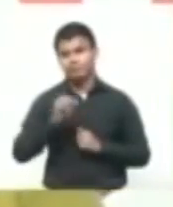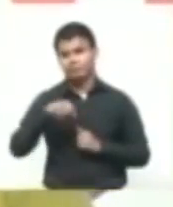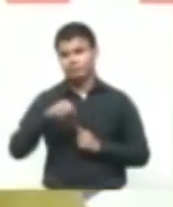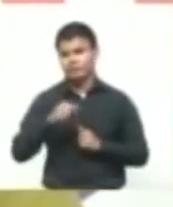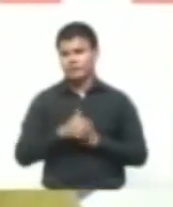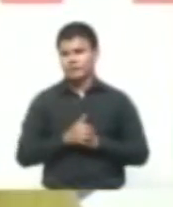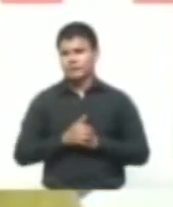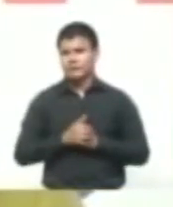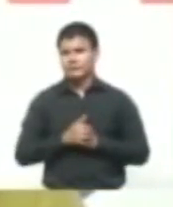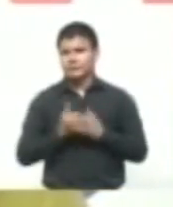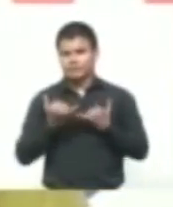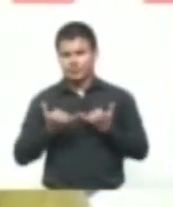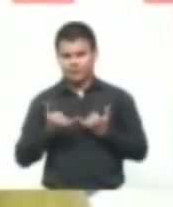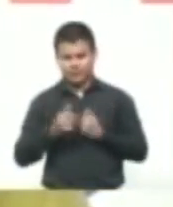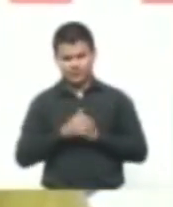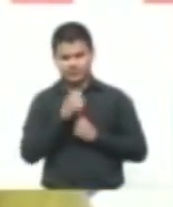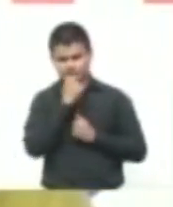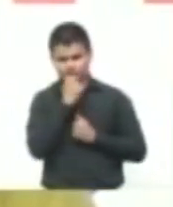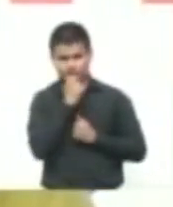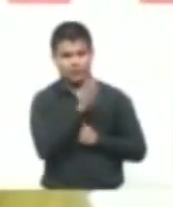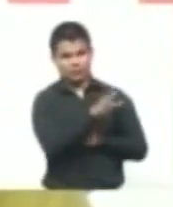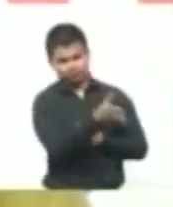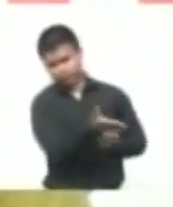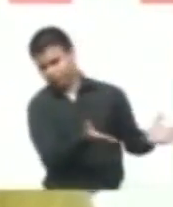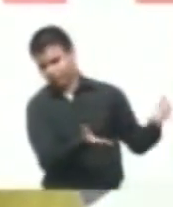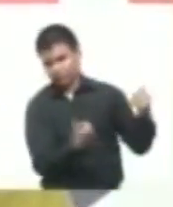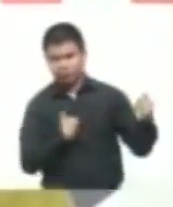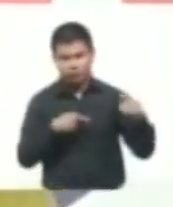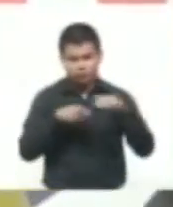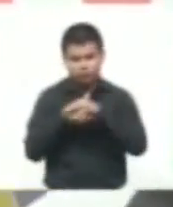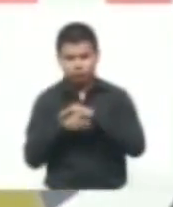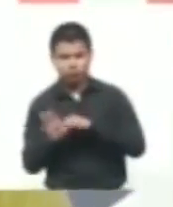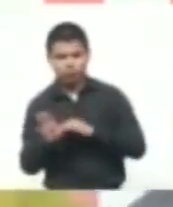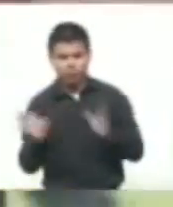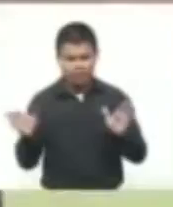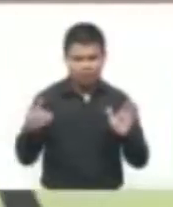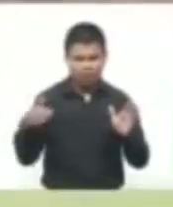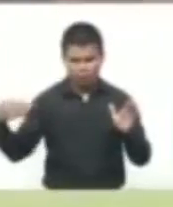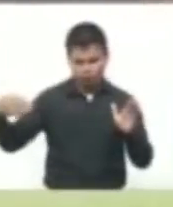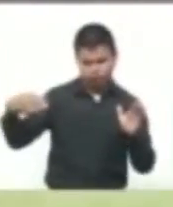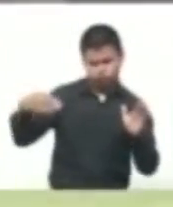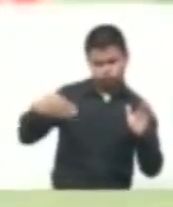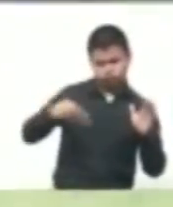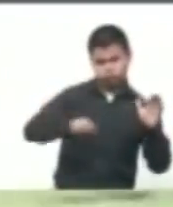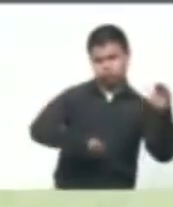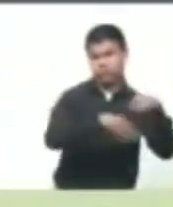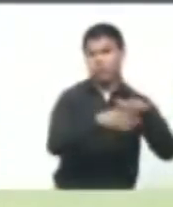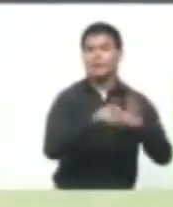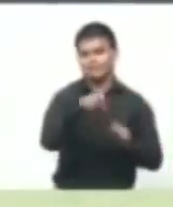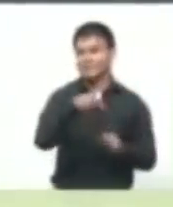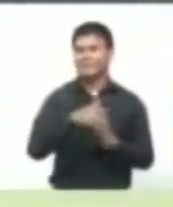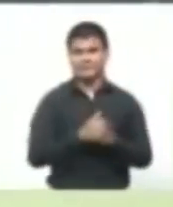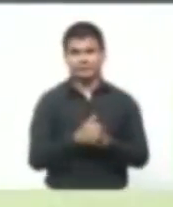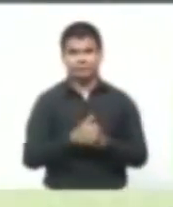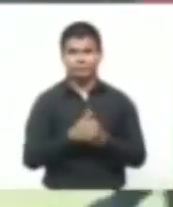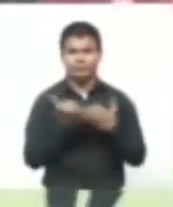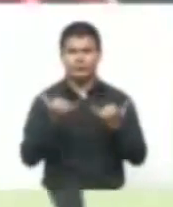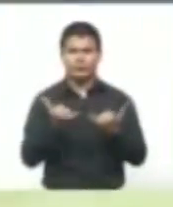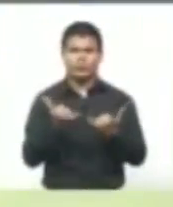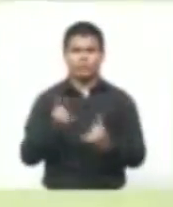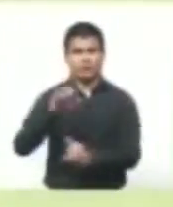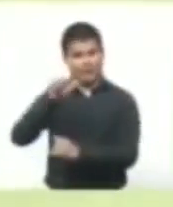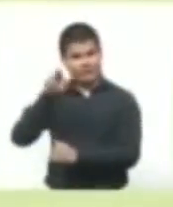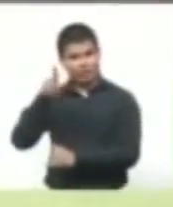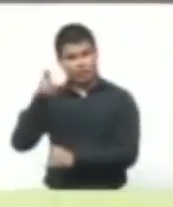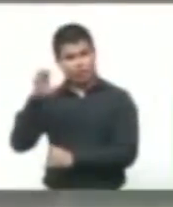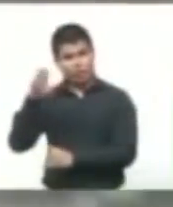entrado, me ha dado la sorpresa, las diagonales. Estamos buscando eso. Andrés Felipe Correa y Enrique Serge también serán de la